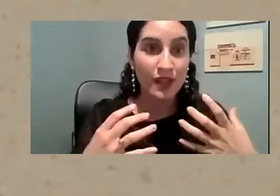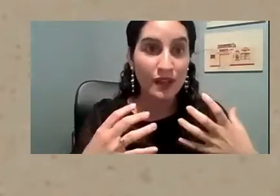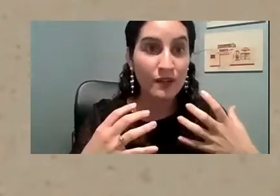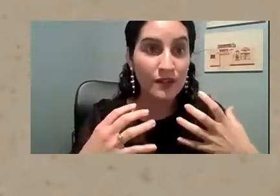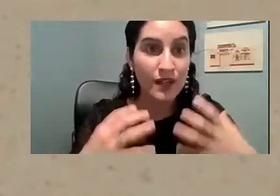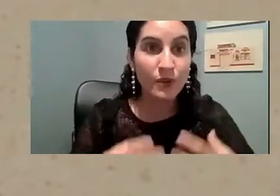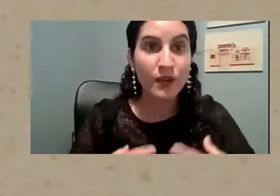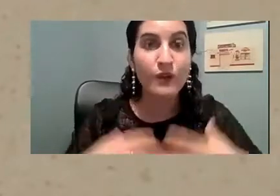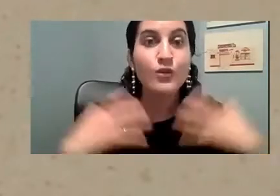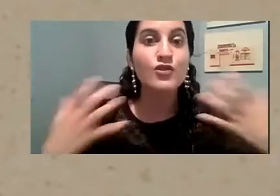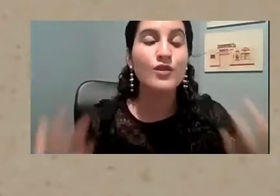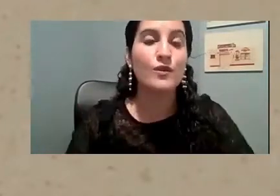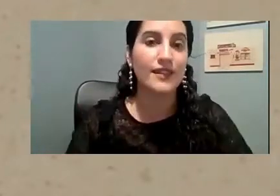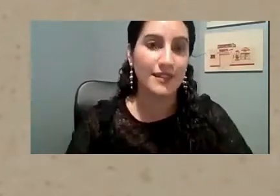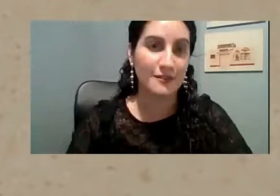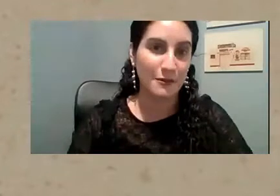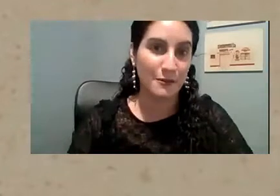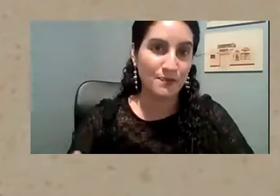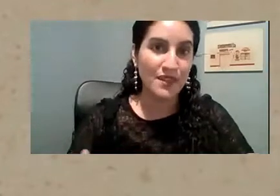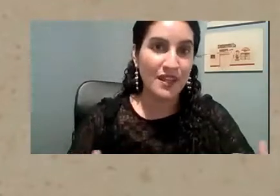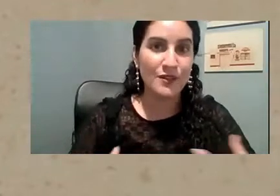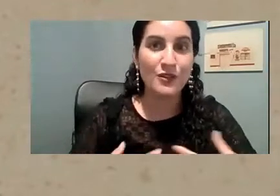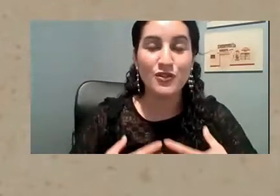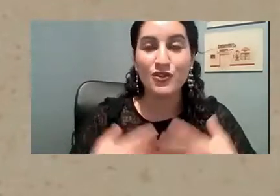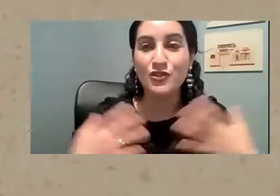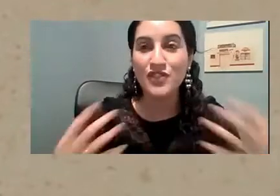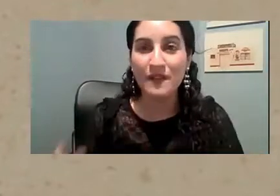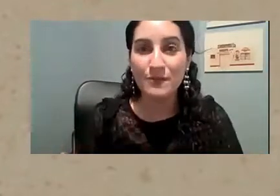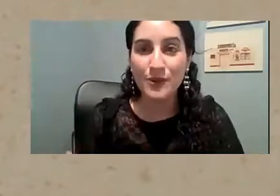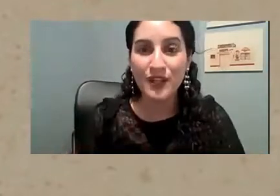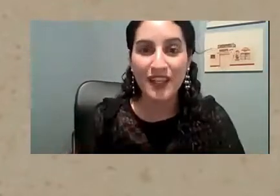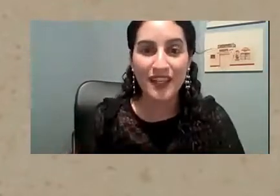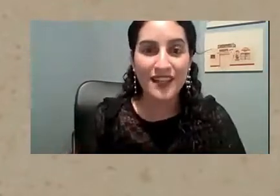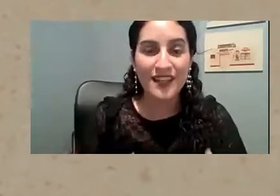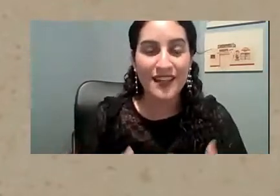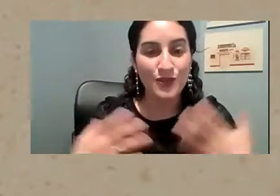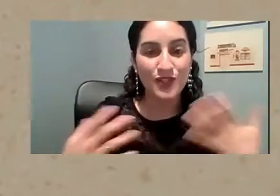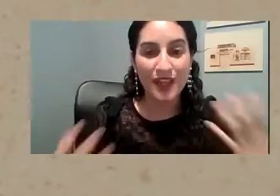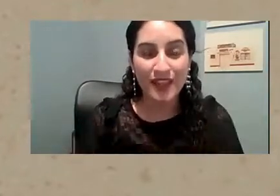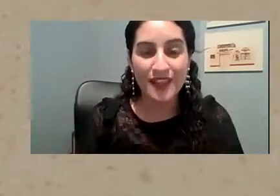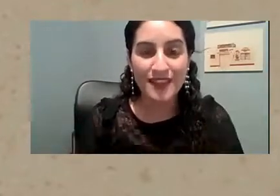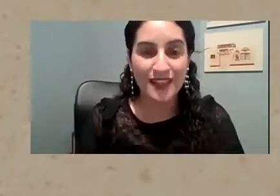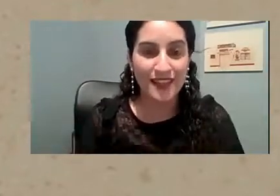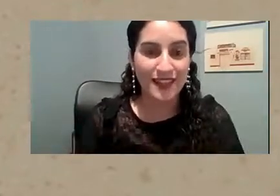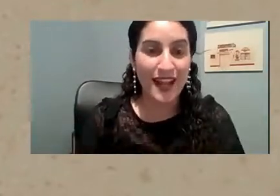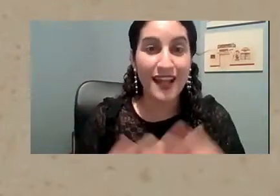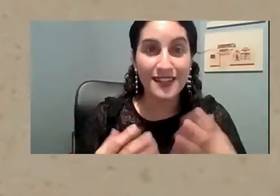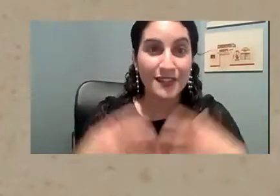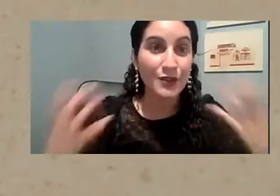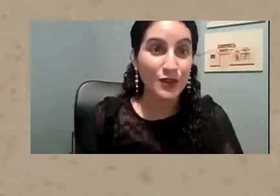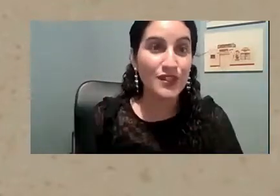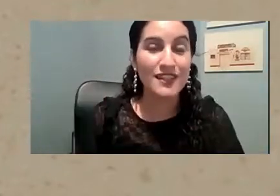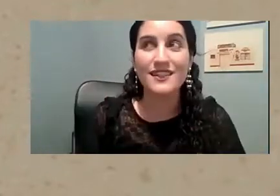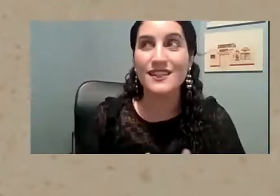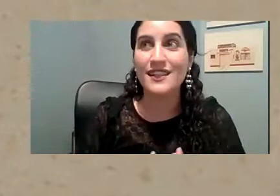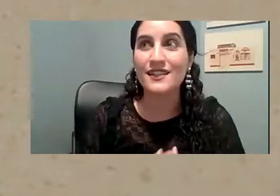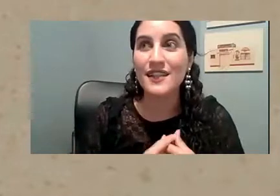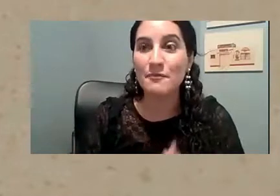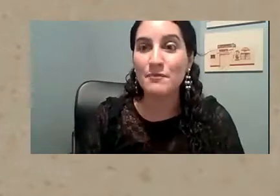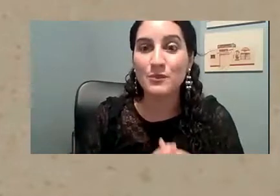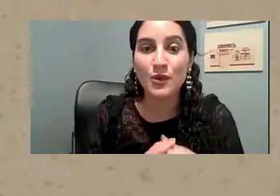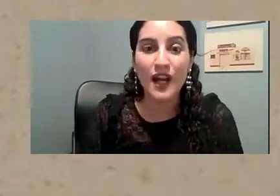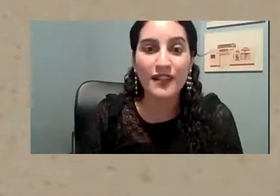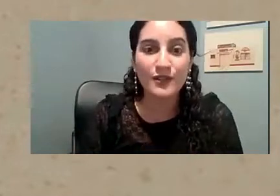el museo sea un recurso educativo, ¿no? Nosotros sabemos que ustedes, las y los docentes,